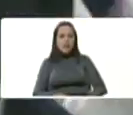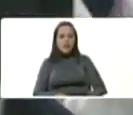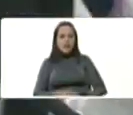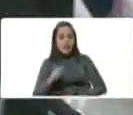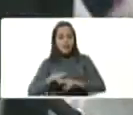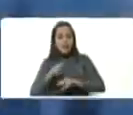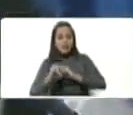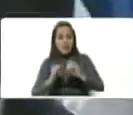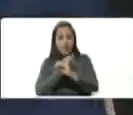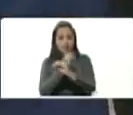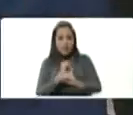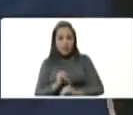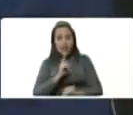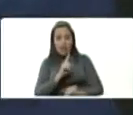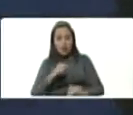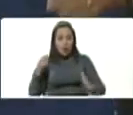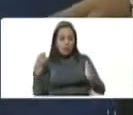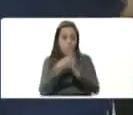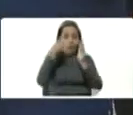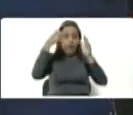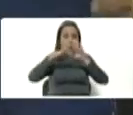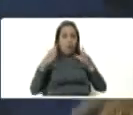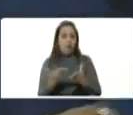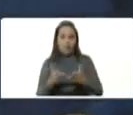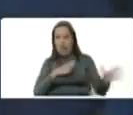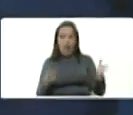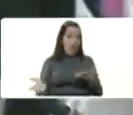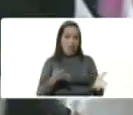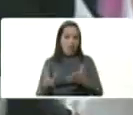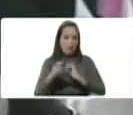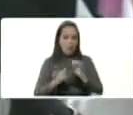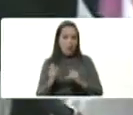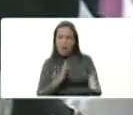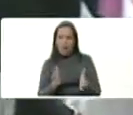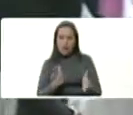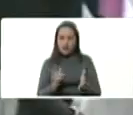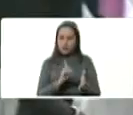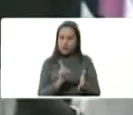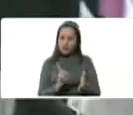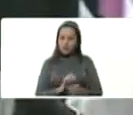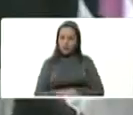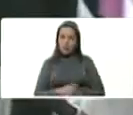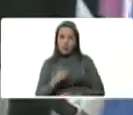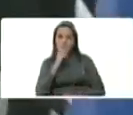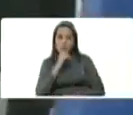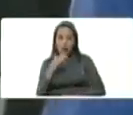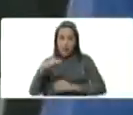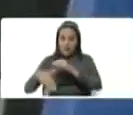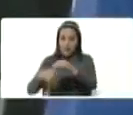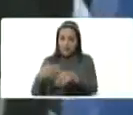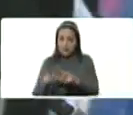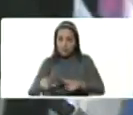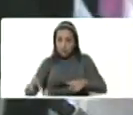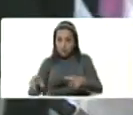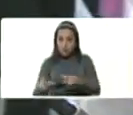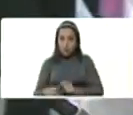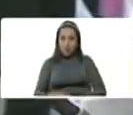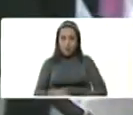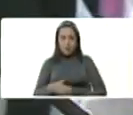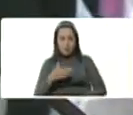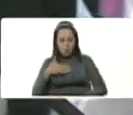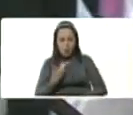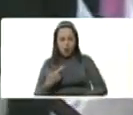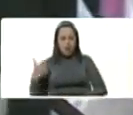sabe. No se estrelle contra el mundo que claro, ya es tan duro. Pero pues, si no tenemos la piscina a la mano, una regaderita de esas de ducha de mano que con